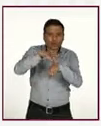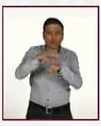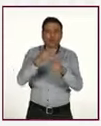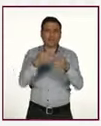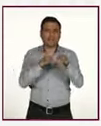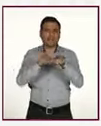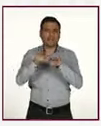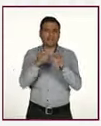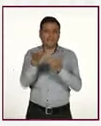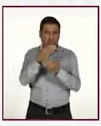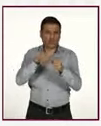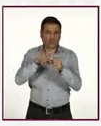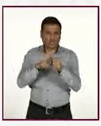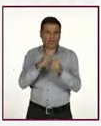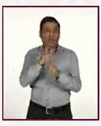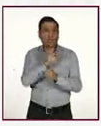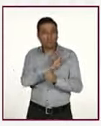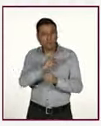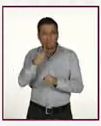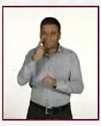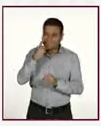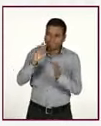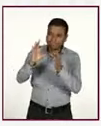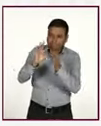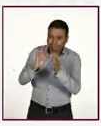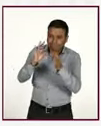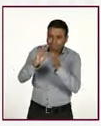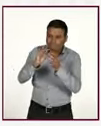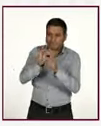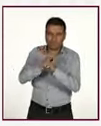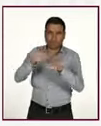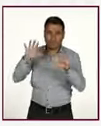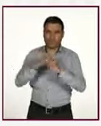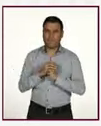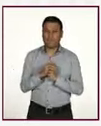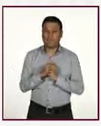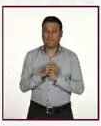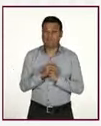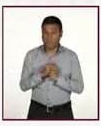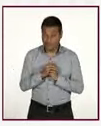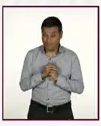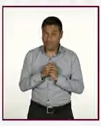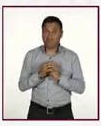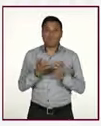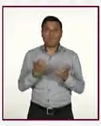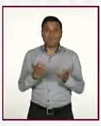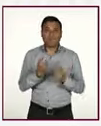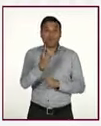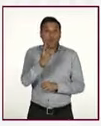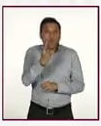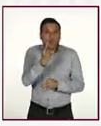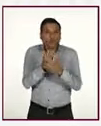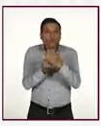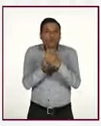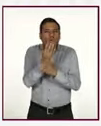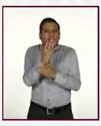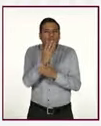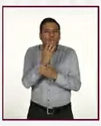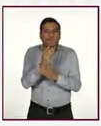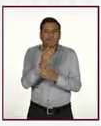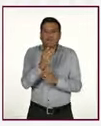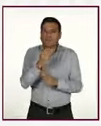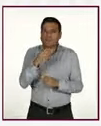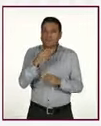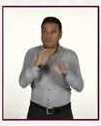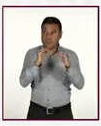puede hablarles sobre estos servicios de salud mental. Pero algo que es pues, básicamente como novedoso, en donde ponemos